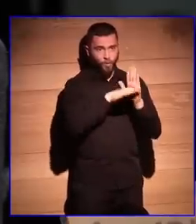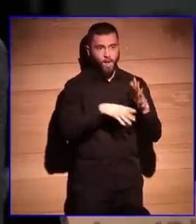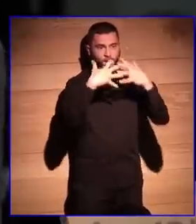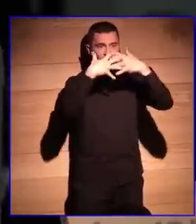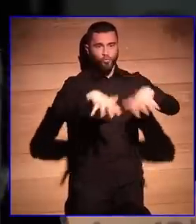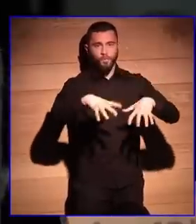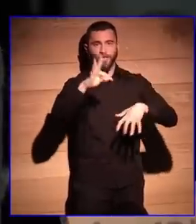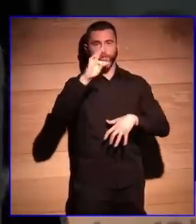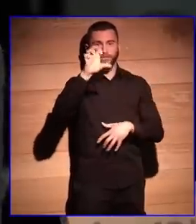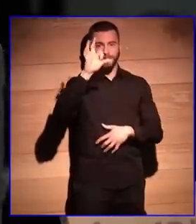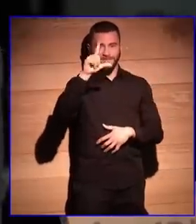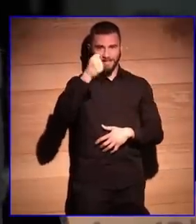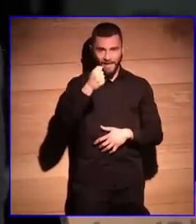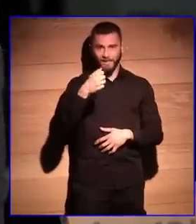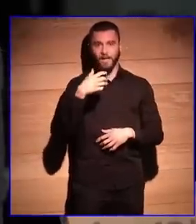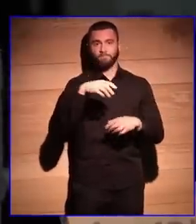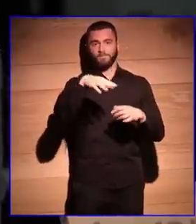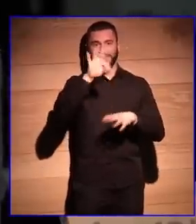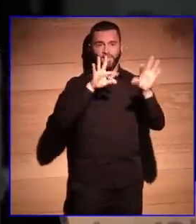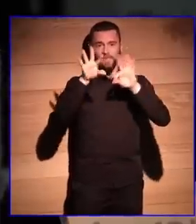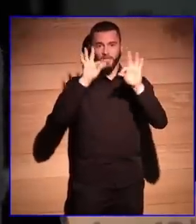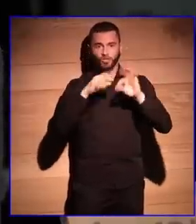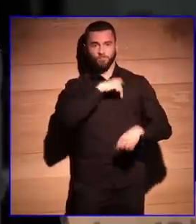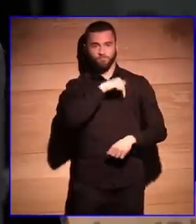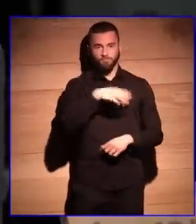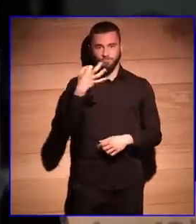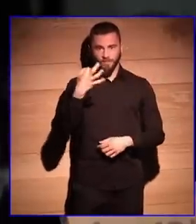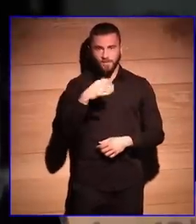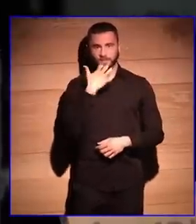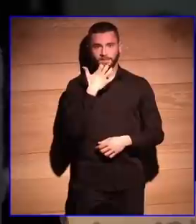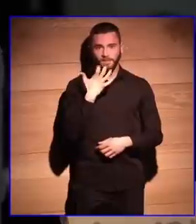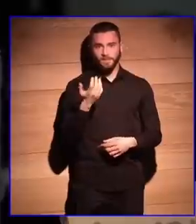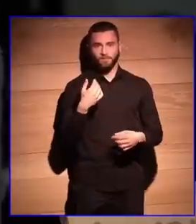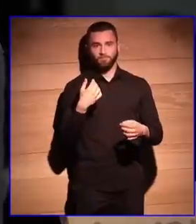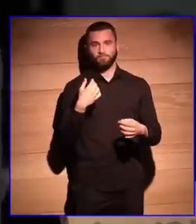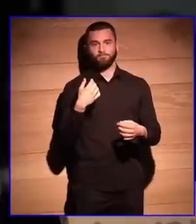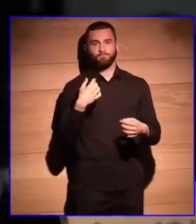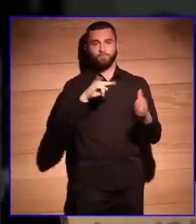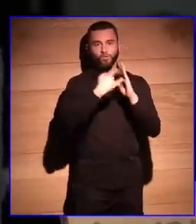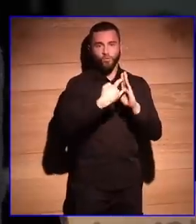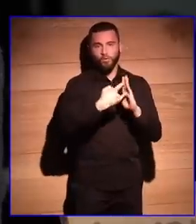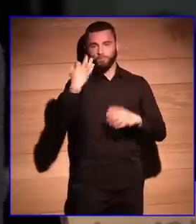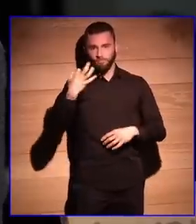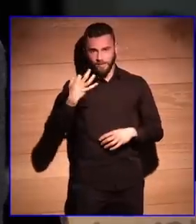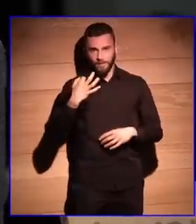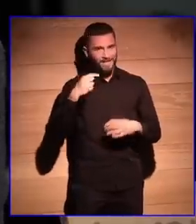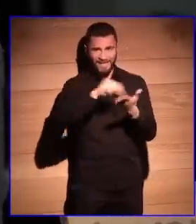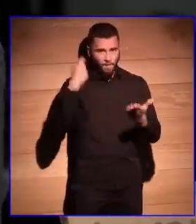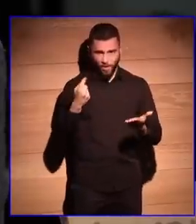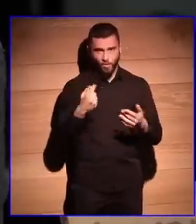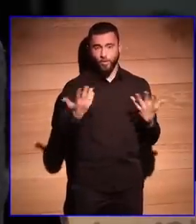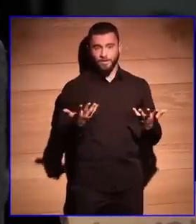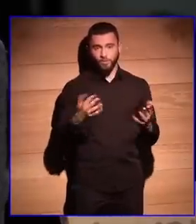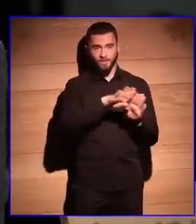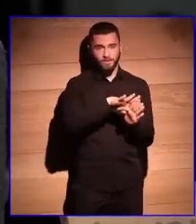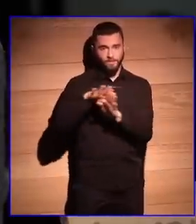de Tesla, por ejemplo, que tienen que tomar decisiones, al fin y al cabo, morales, en caso de que se planteen dilemas que deben resolverse en décimas de segundo, tienen que dejar a